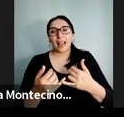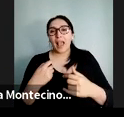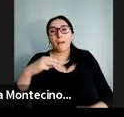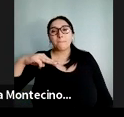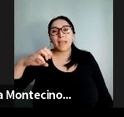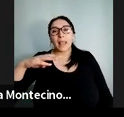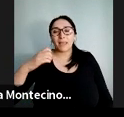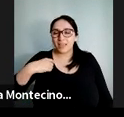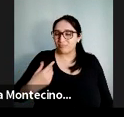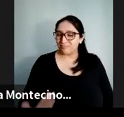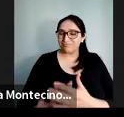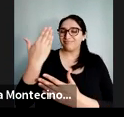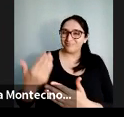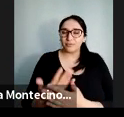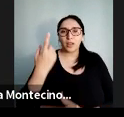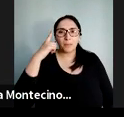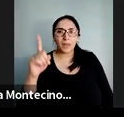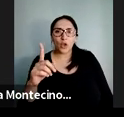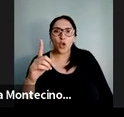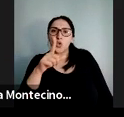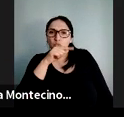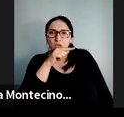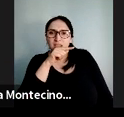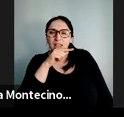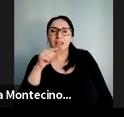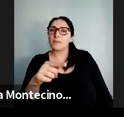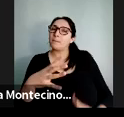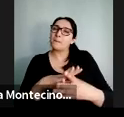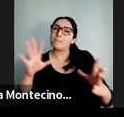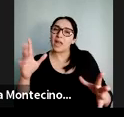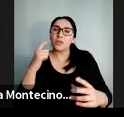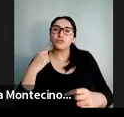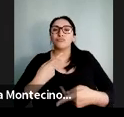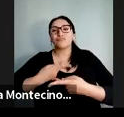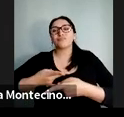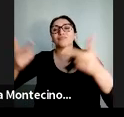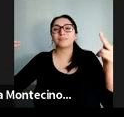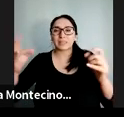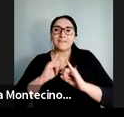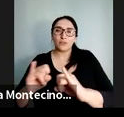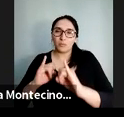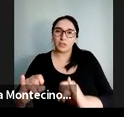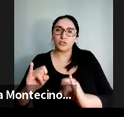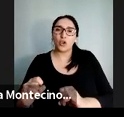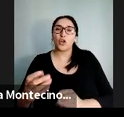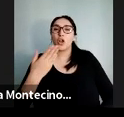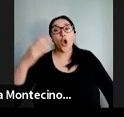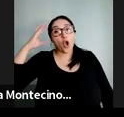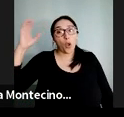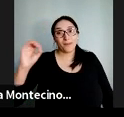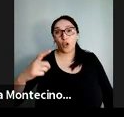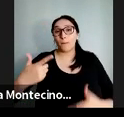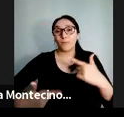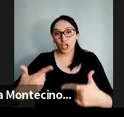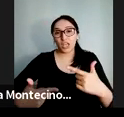sé yo. Pero en cambio Twitter para mí es una plataforma donde divulgo más información, donde planteo una postura política frente a